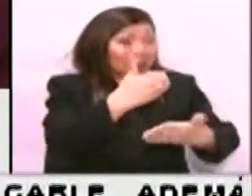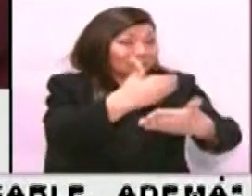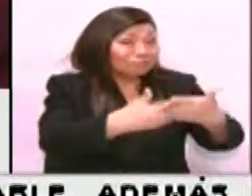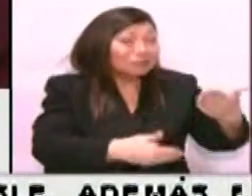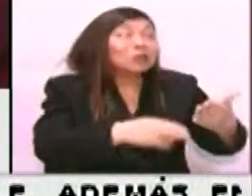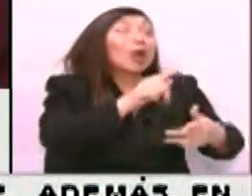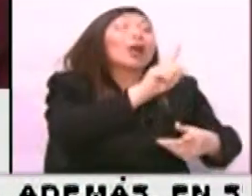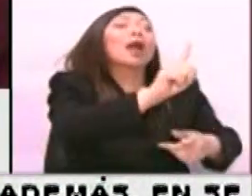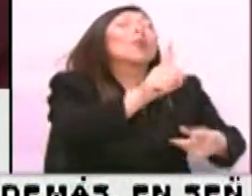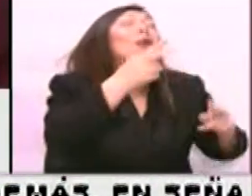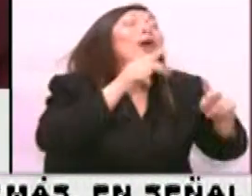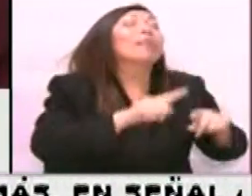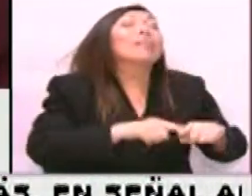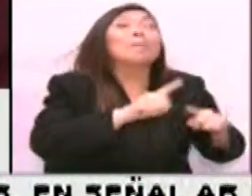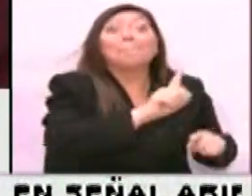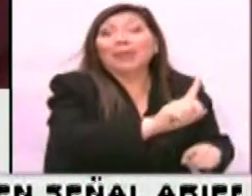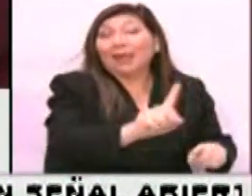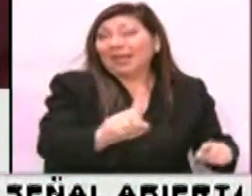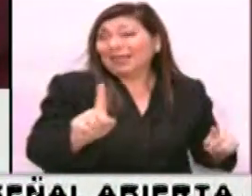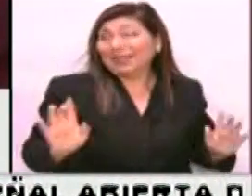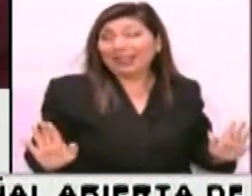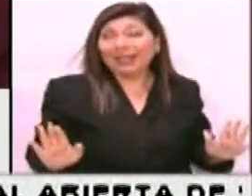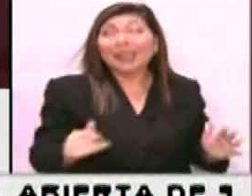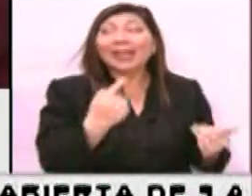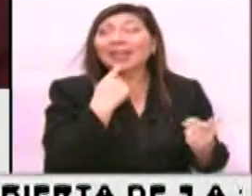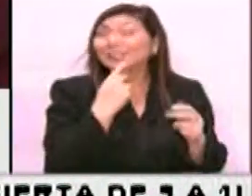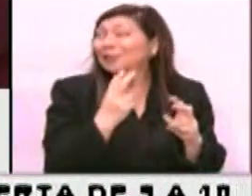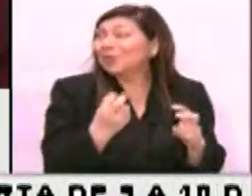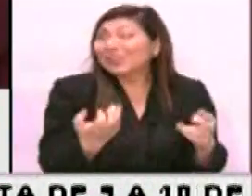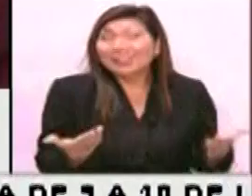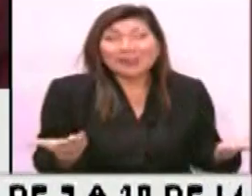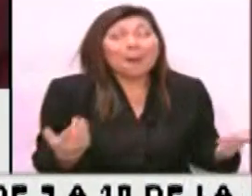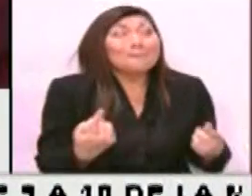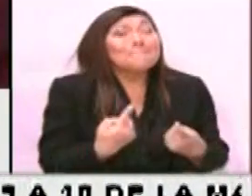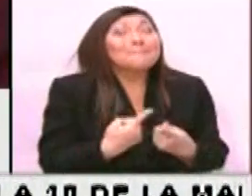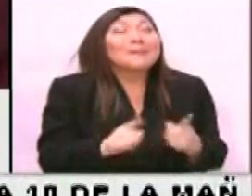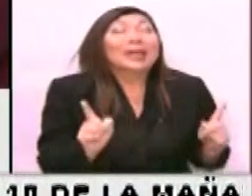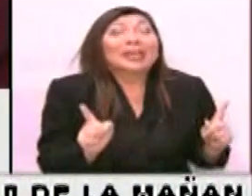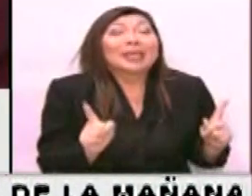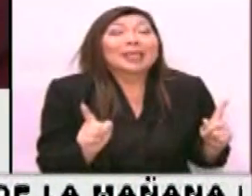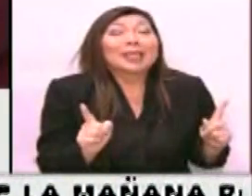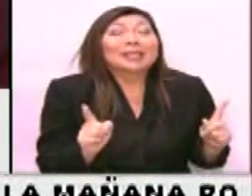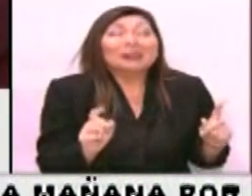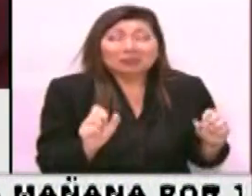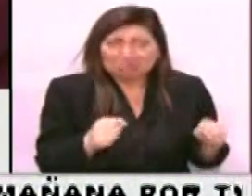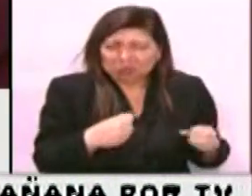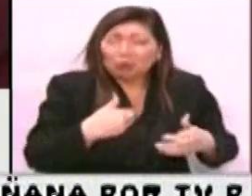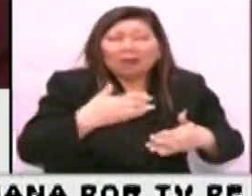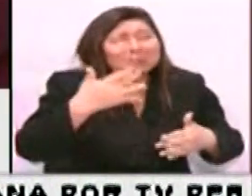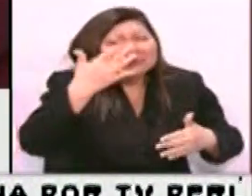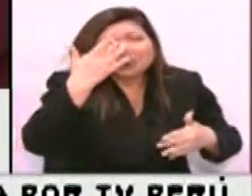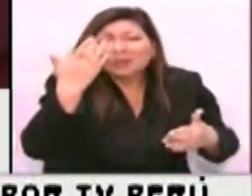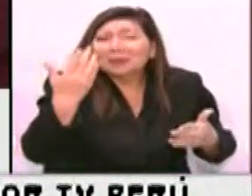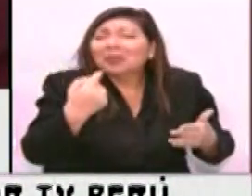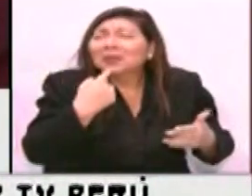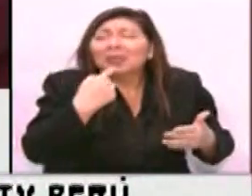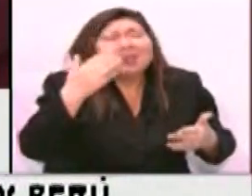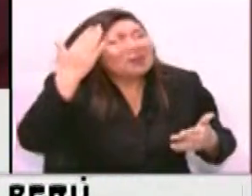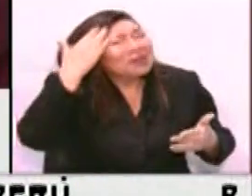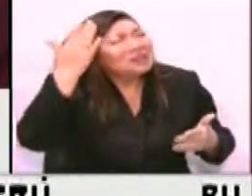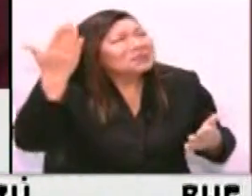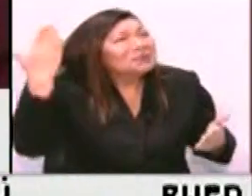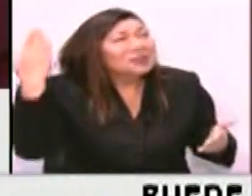Verdaderamente revisado. Porque al final de cuentas, ese no es el caso. Pero se les pasó, no se dieron